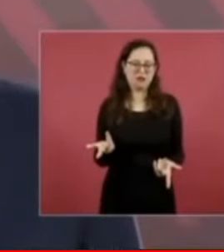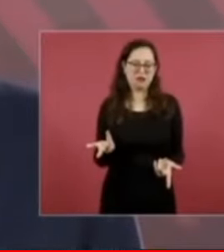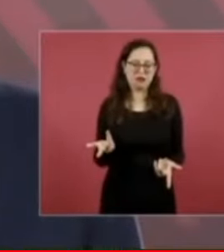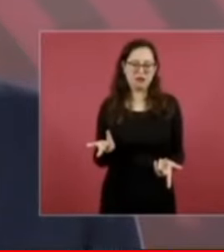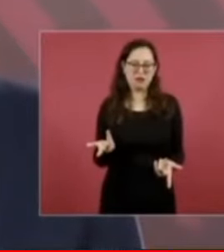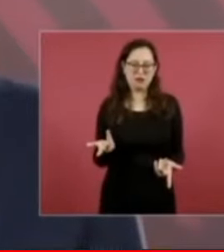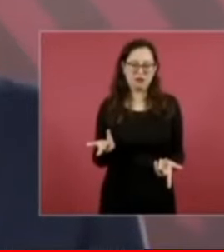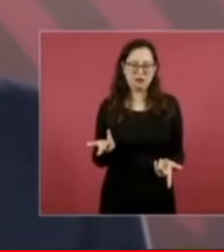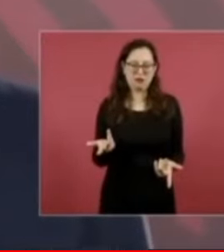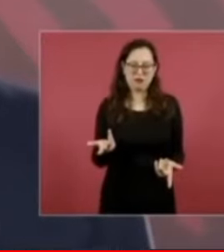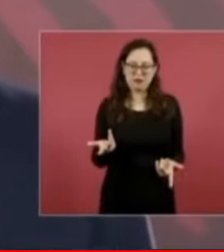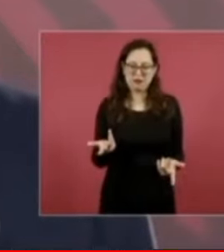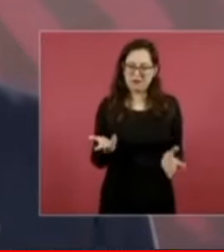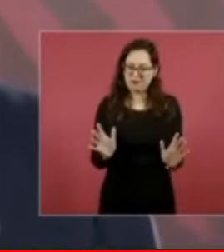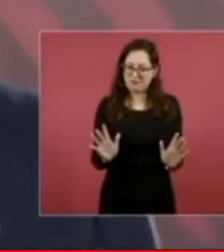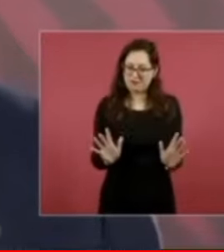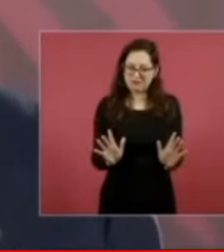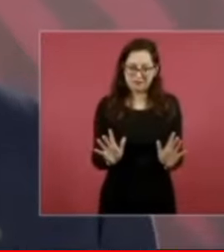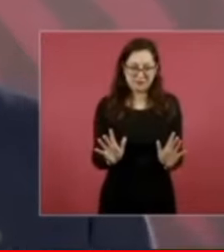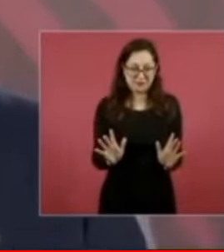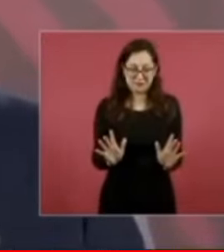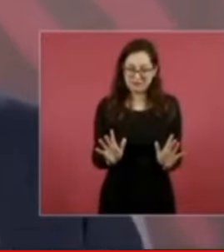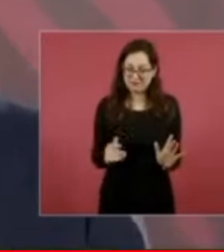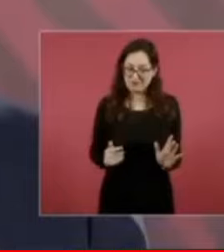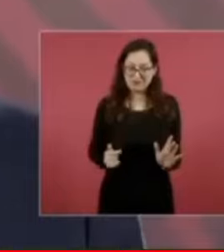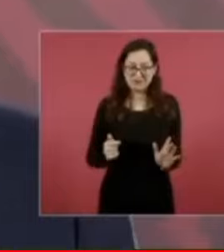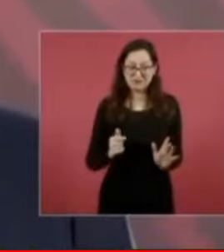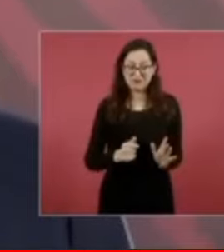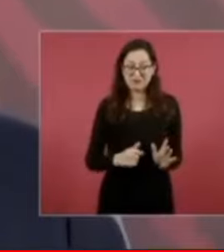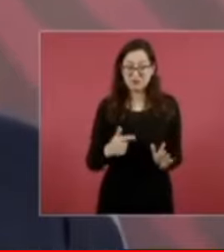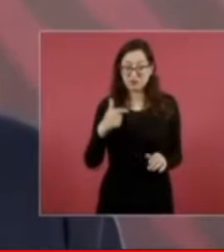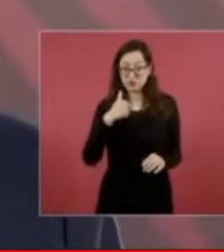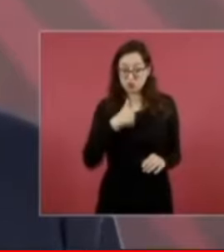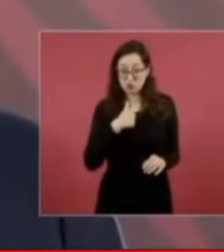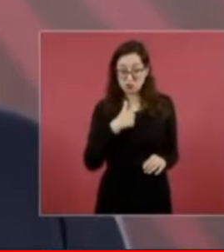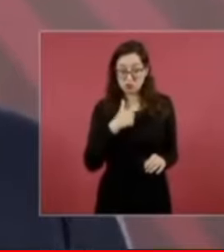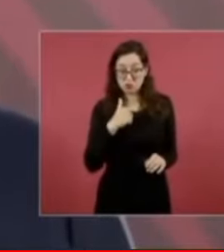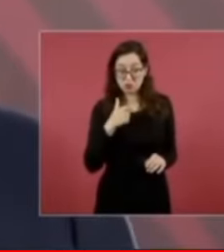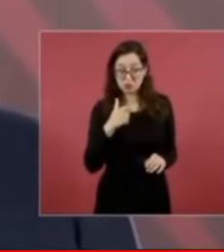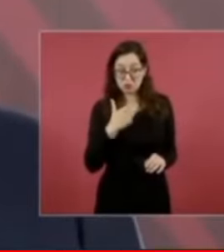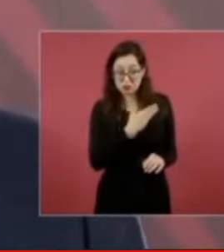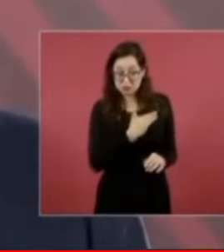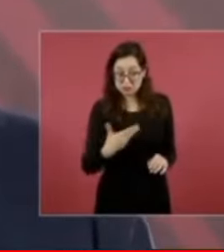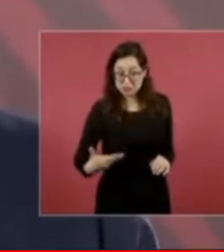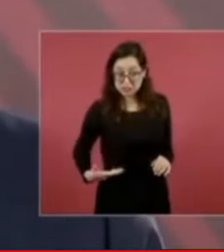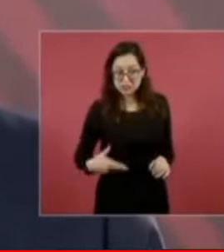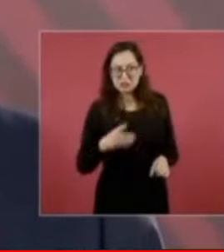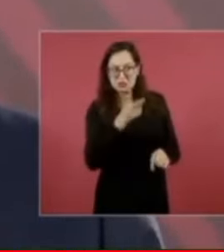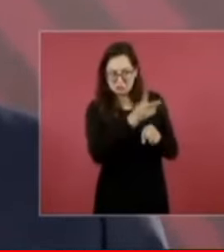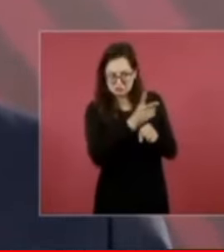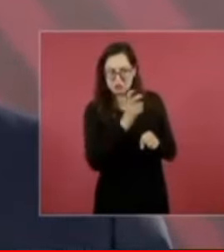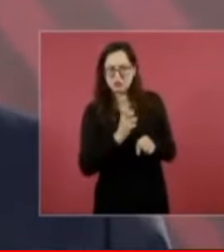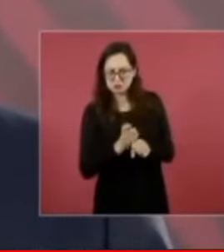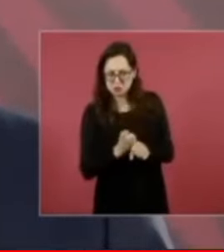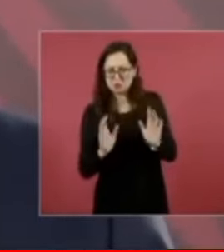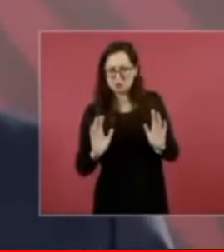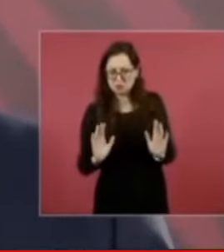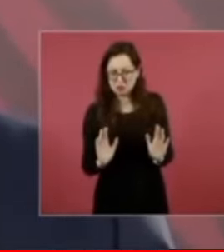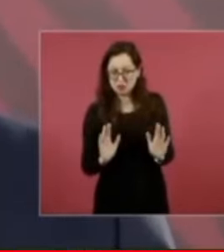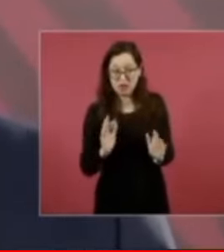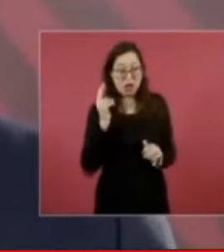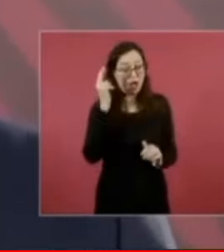el río de color rojo de todo lo que hicieron aquí para que vean mexicanos y mexicanas Bueno pues esto